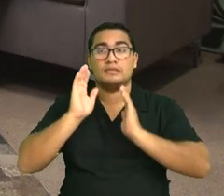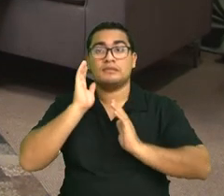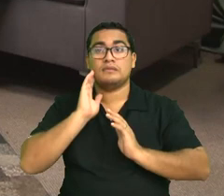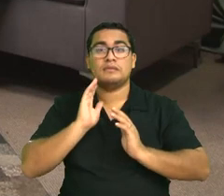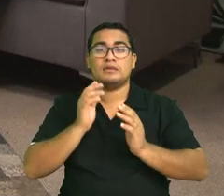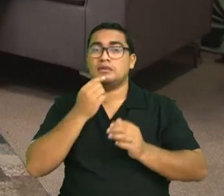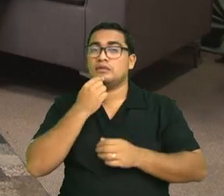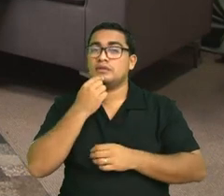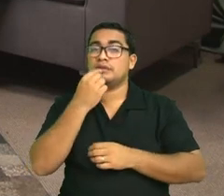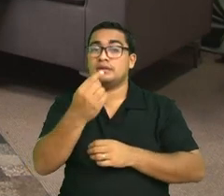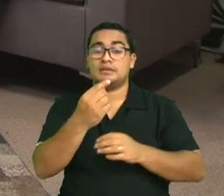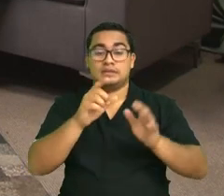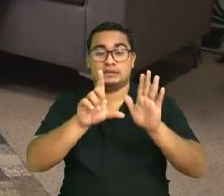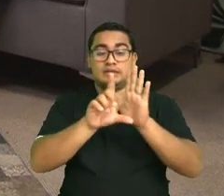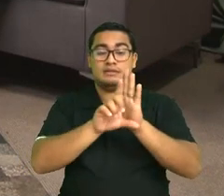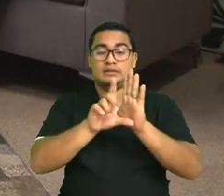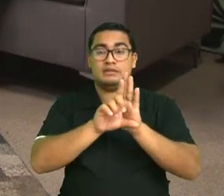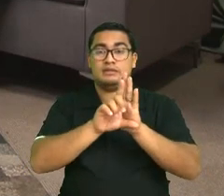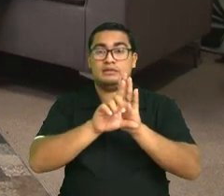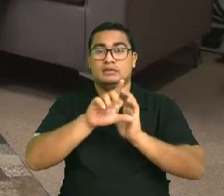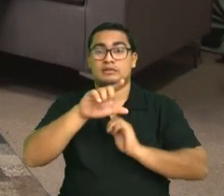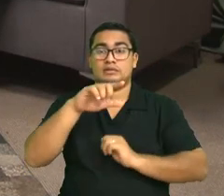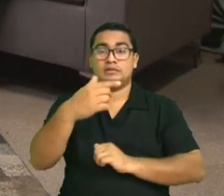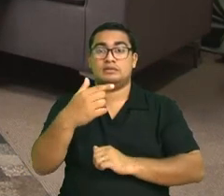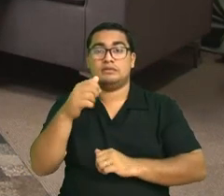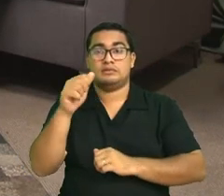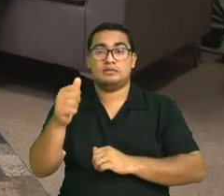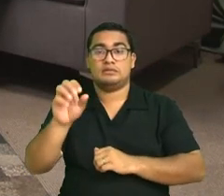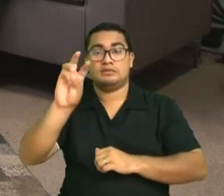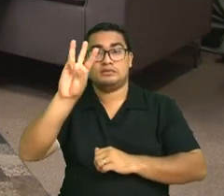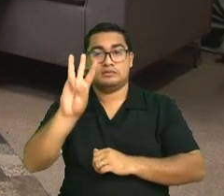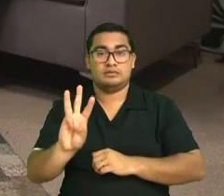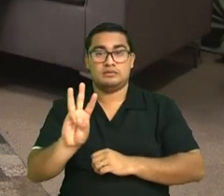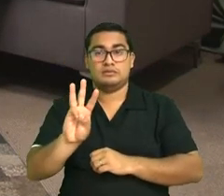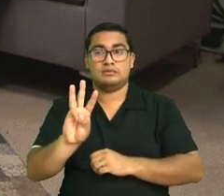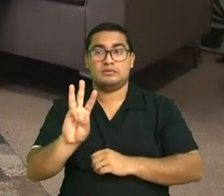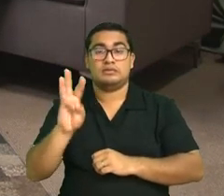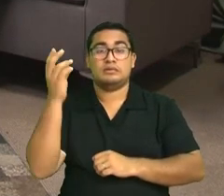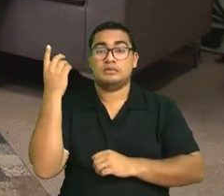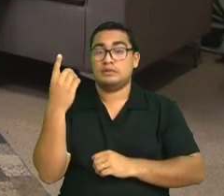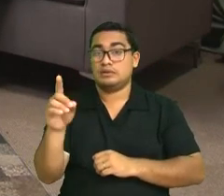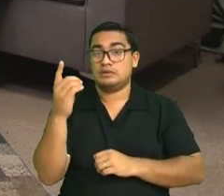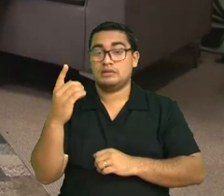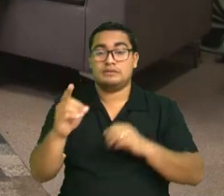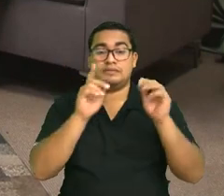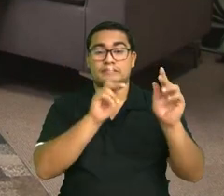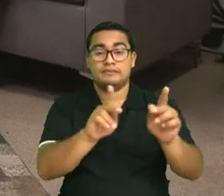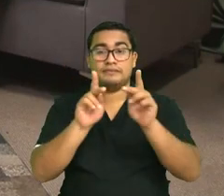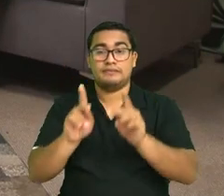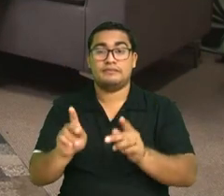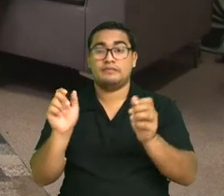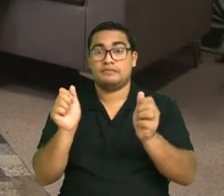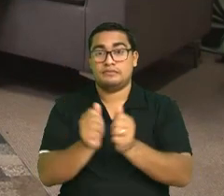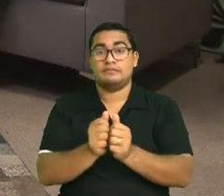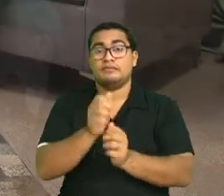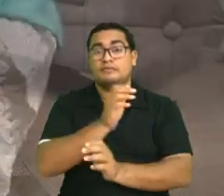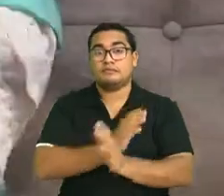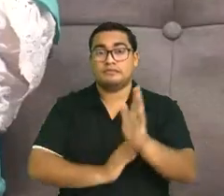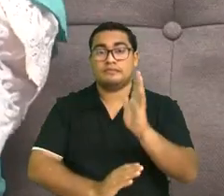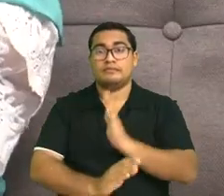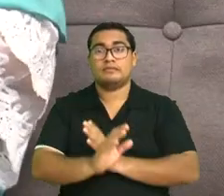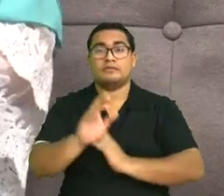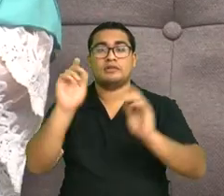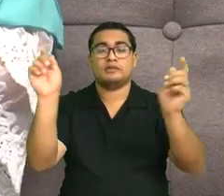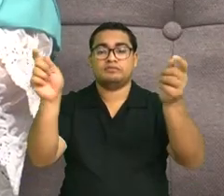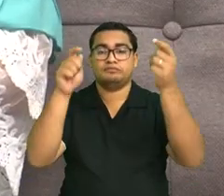lo reza sí. la ley 763 de los derechos de las personas con discapacidad, celebrar